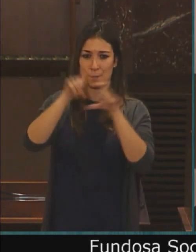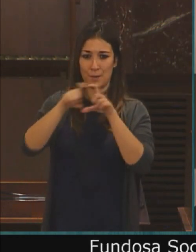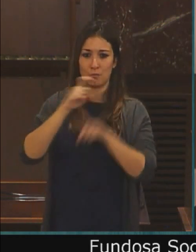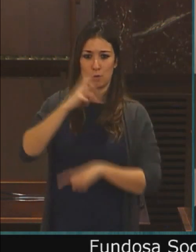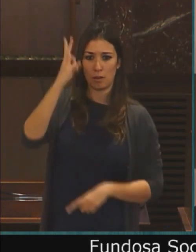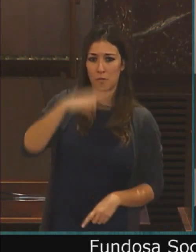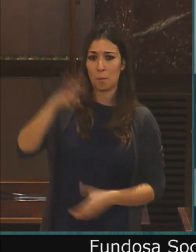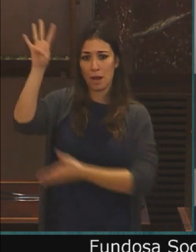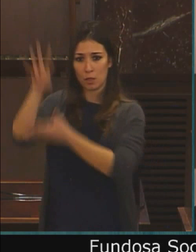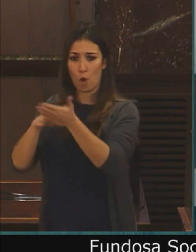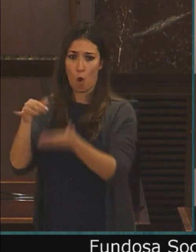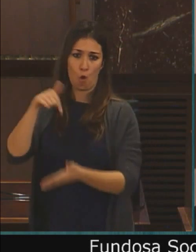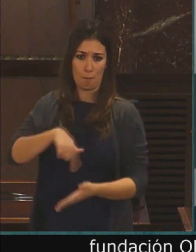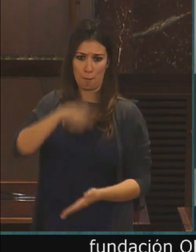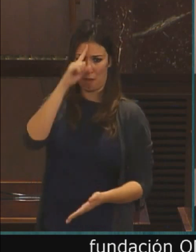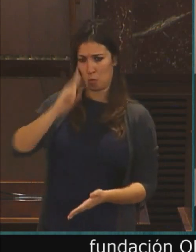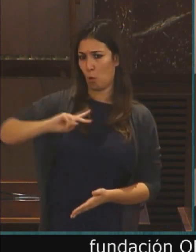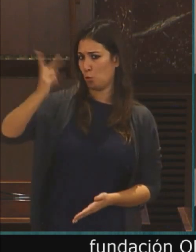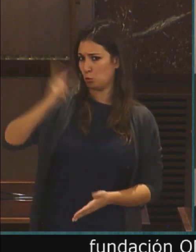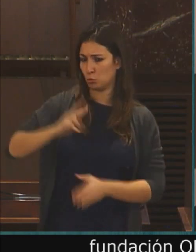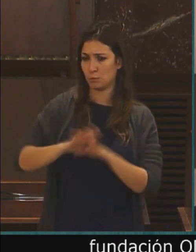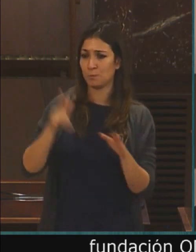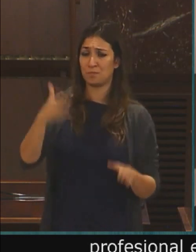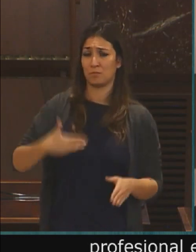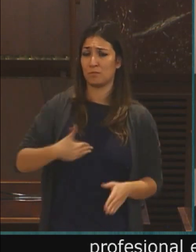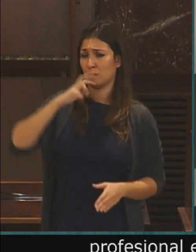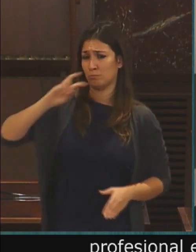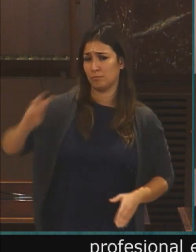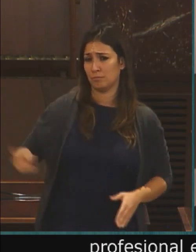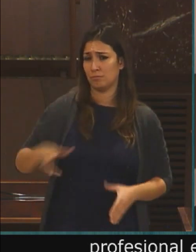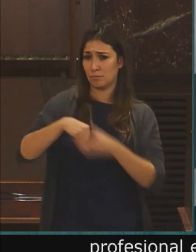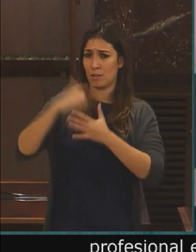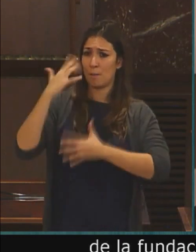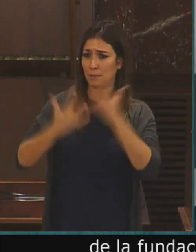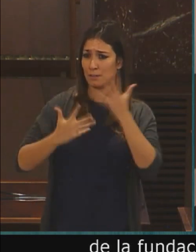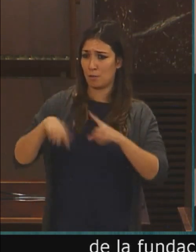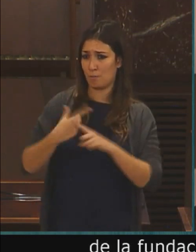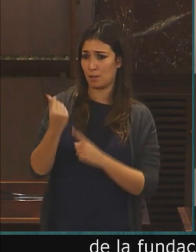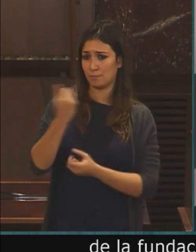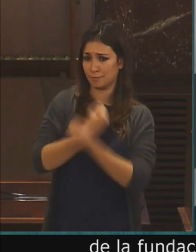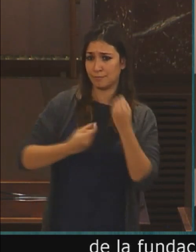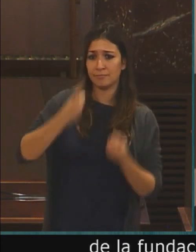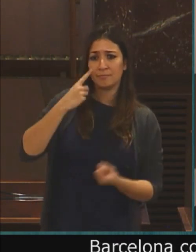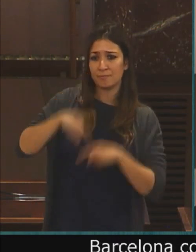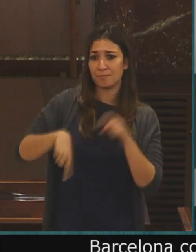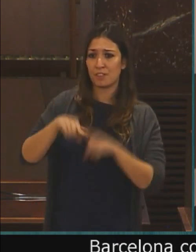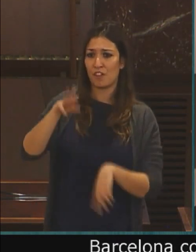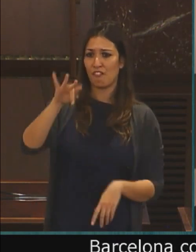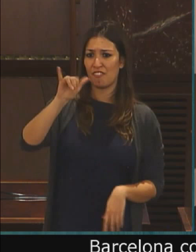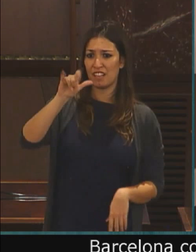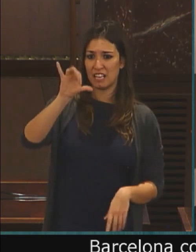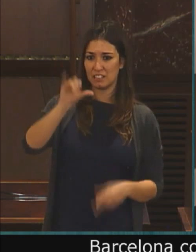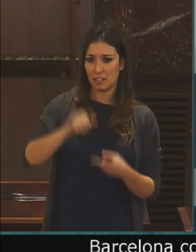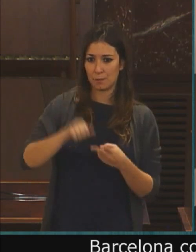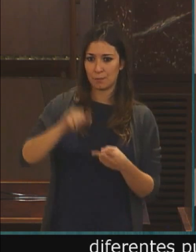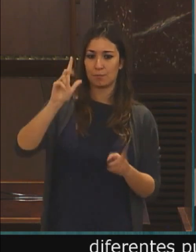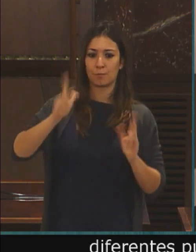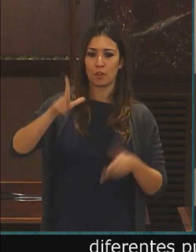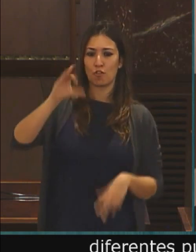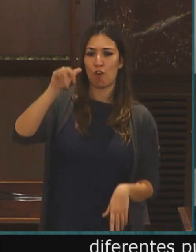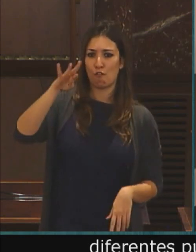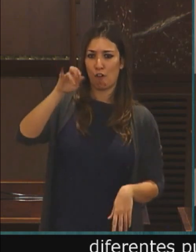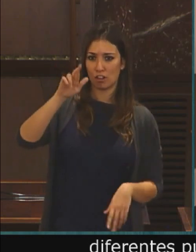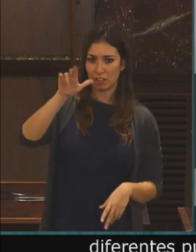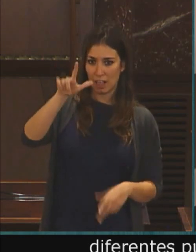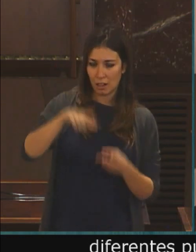11, tanto en Barcelona como en Madrid, ocupando diferentes puestos del área de Administración y Financiera en las empresas Pilsa, Confortel y, finalmente, en